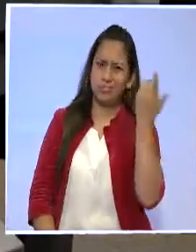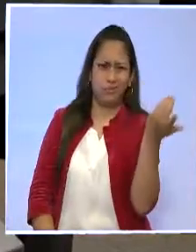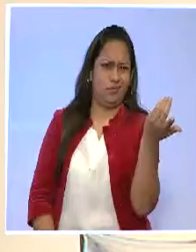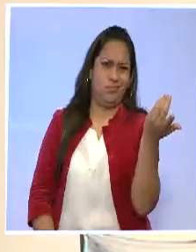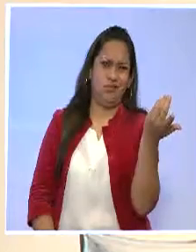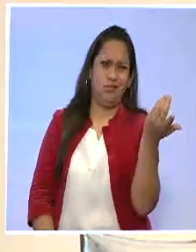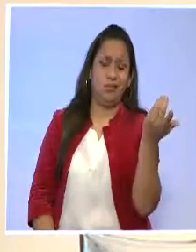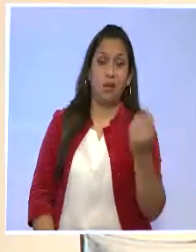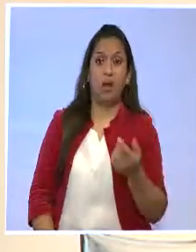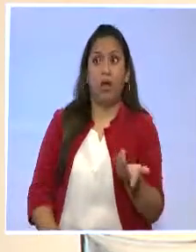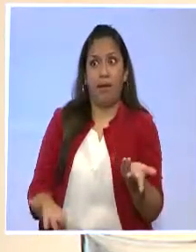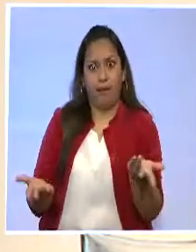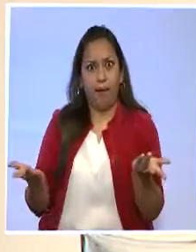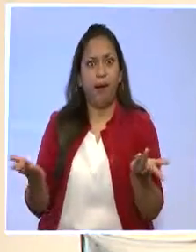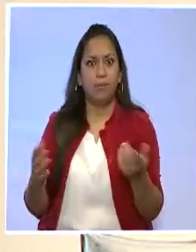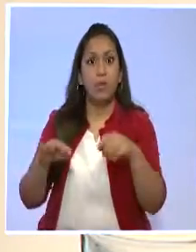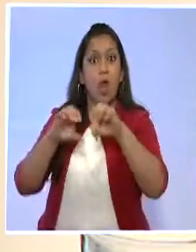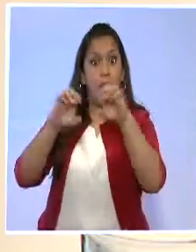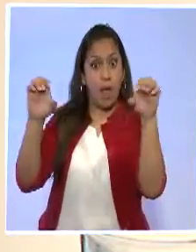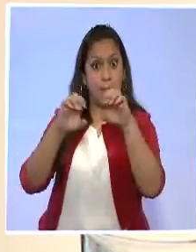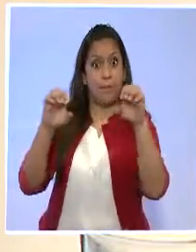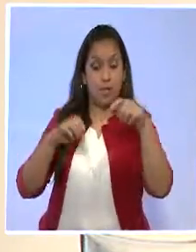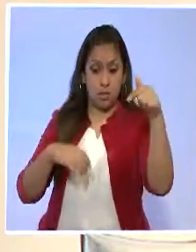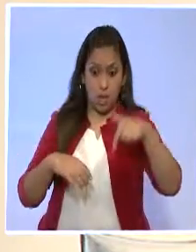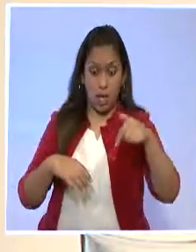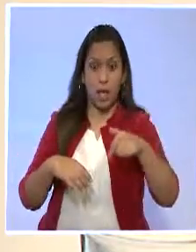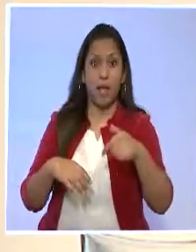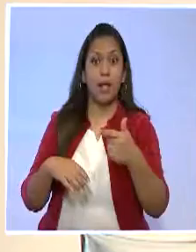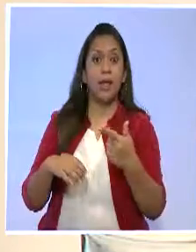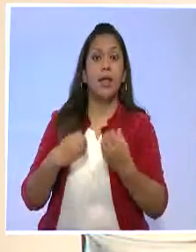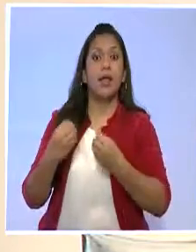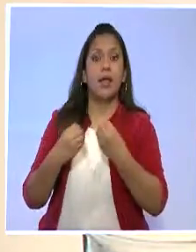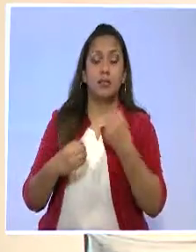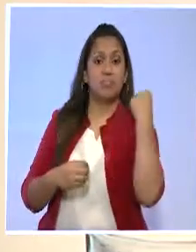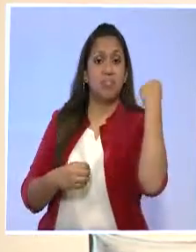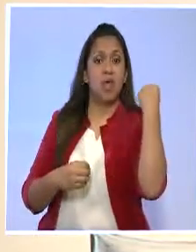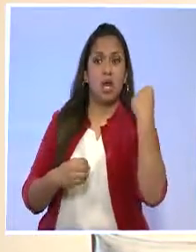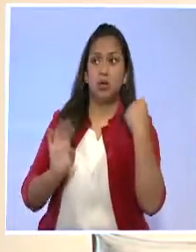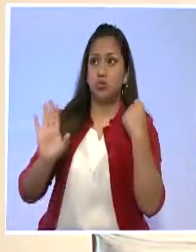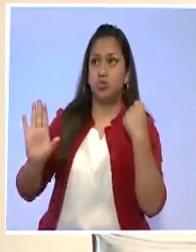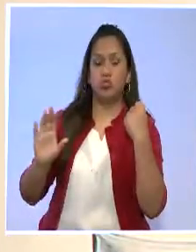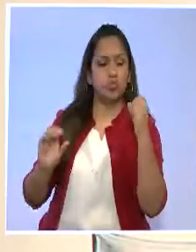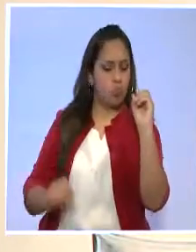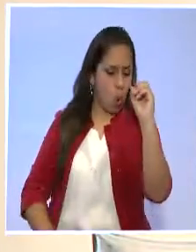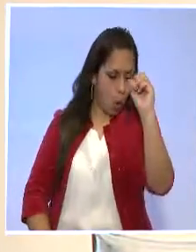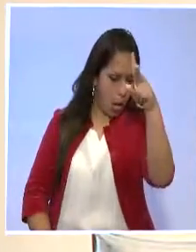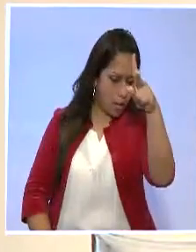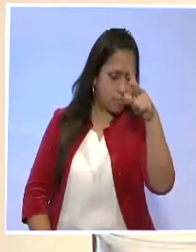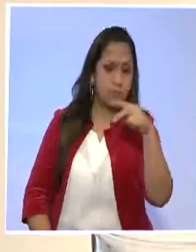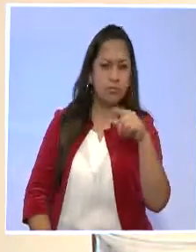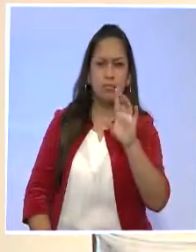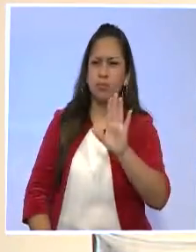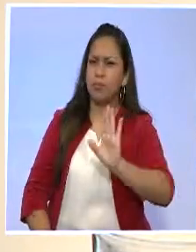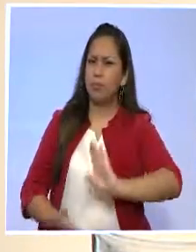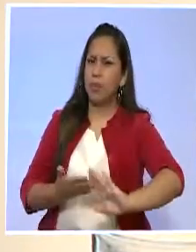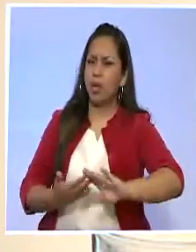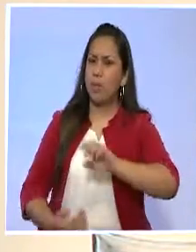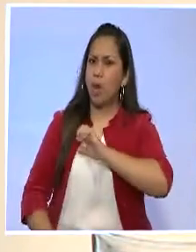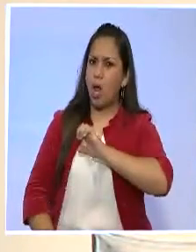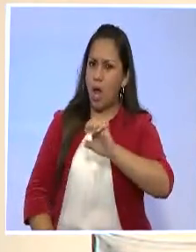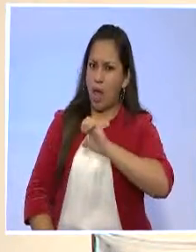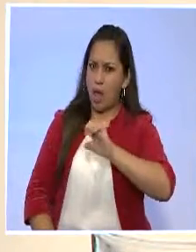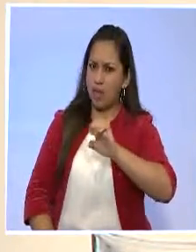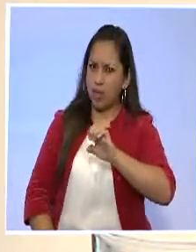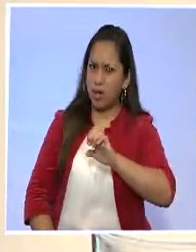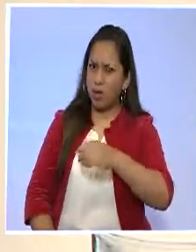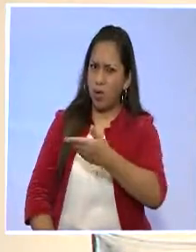supuesto si usted hace una empresa legalmente constituyendo a propuesta de todos sus derechos pero qué tan ético es que un candidato a la presidencia